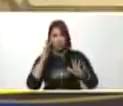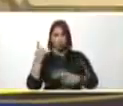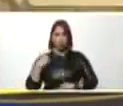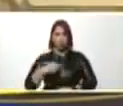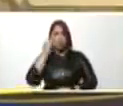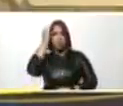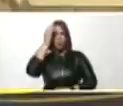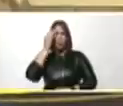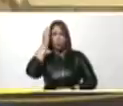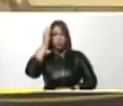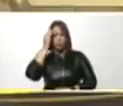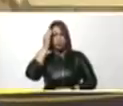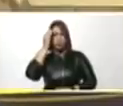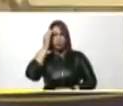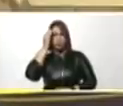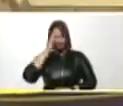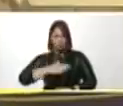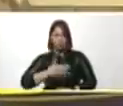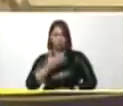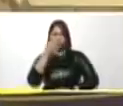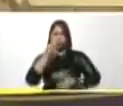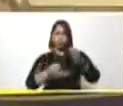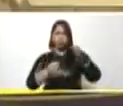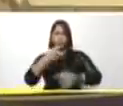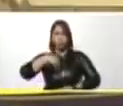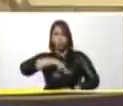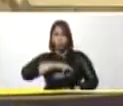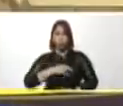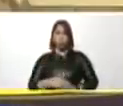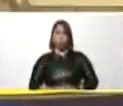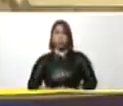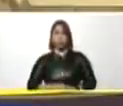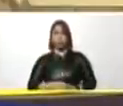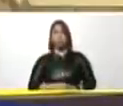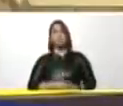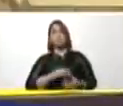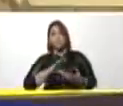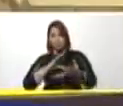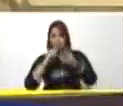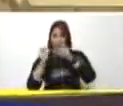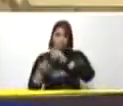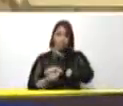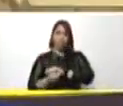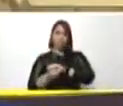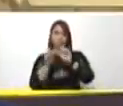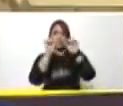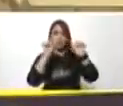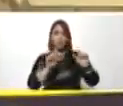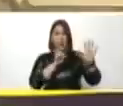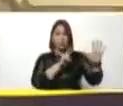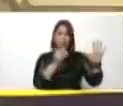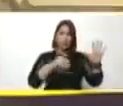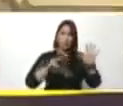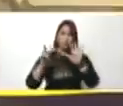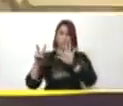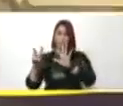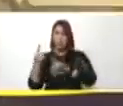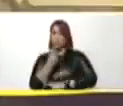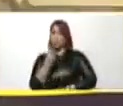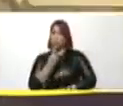así fuera justificado, nosotros pasaríamos otra vez al sistema 7+7. Solo si hiciera